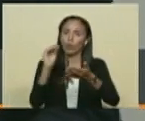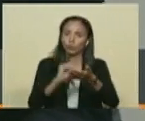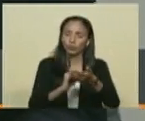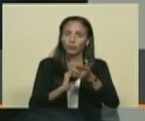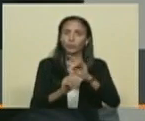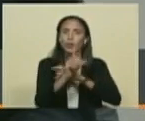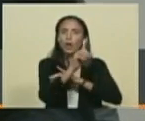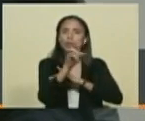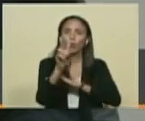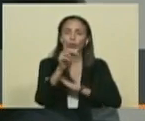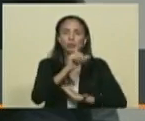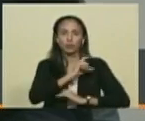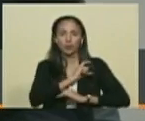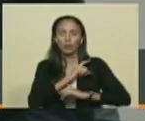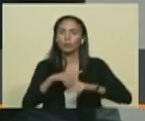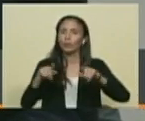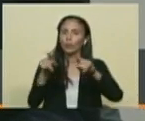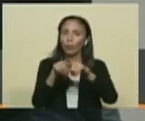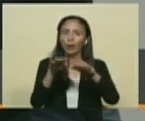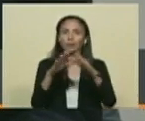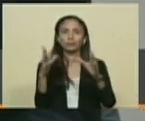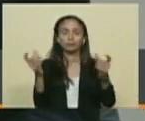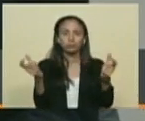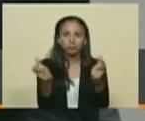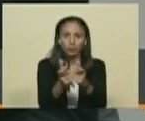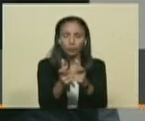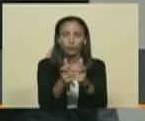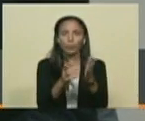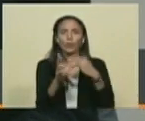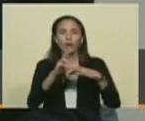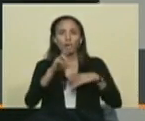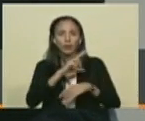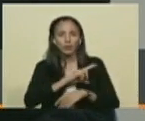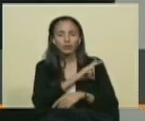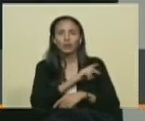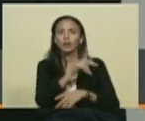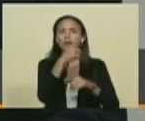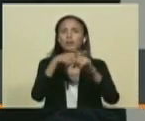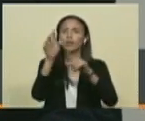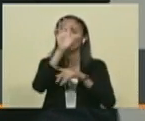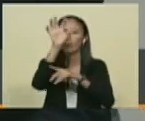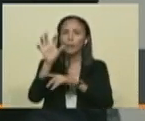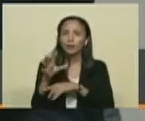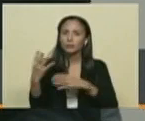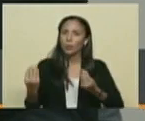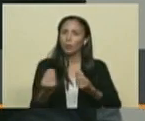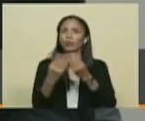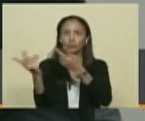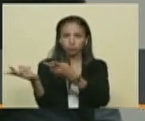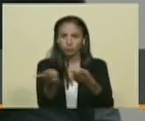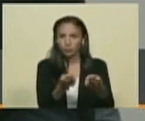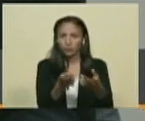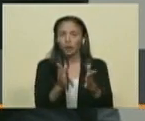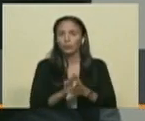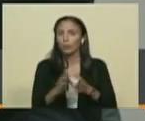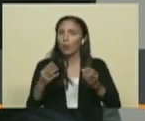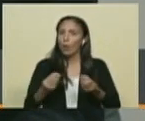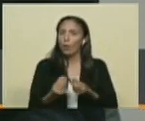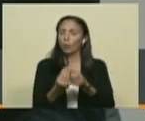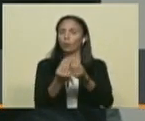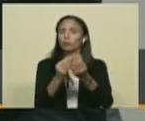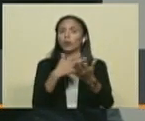12 continuamos con la presencia de los cancilleres de los países invitados como acompañantes y hasta